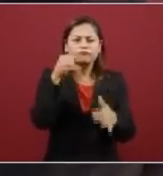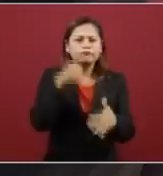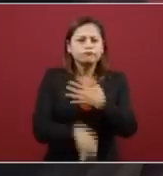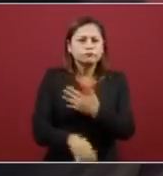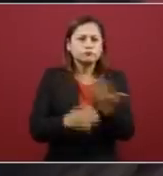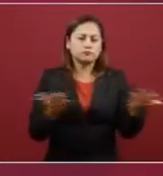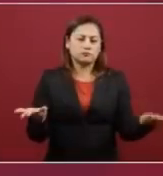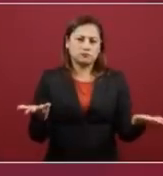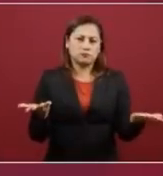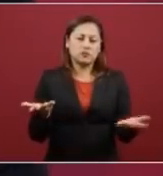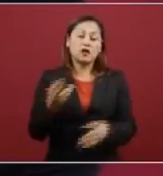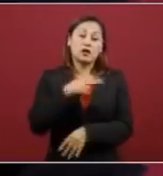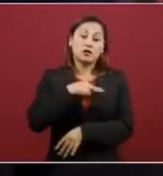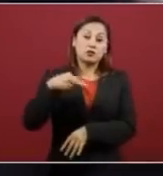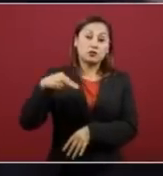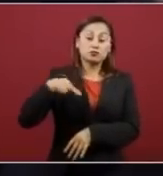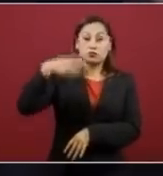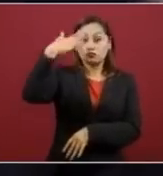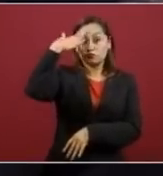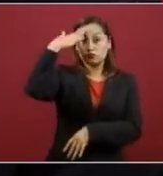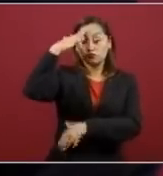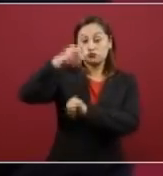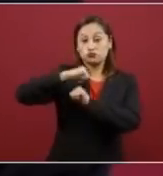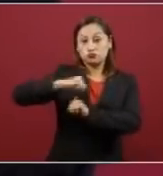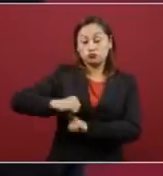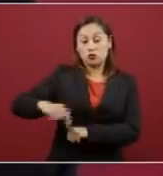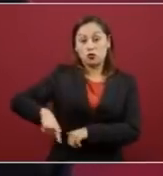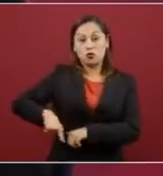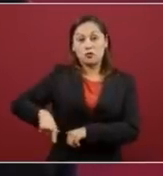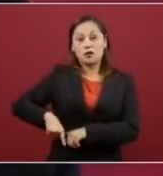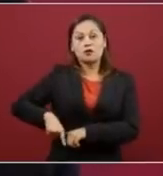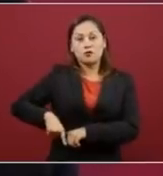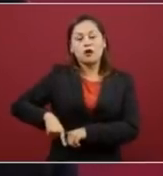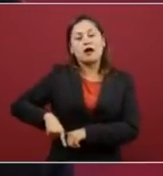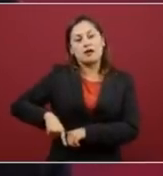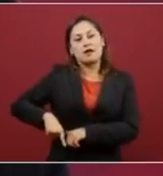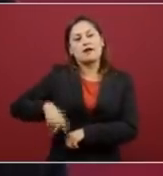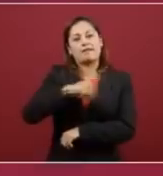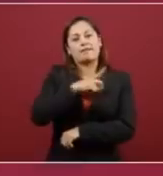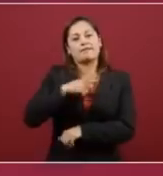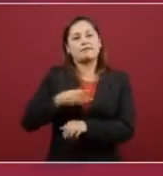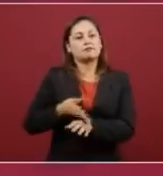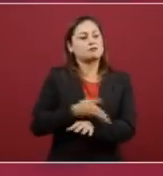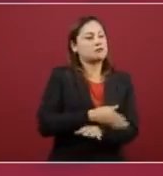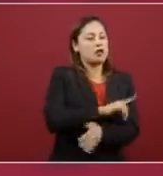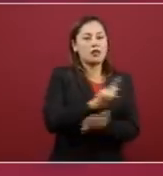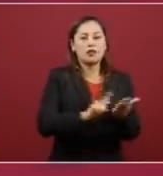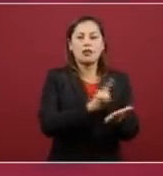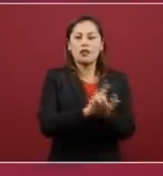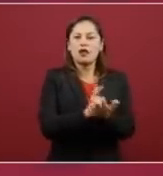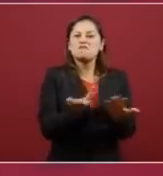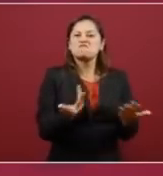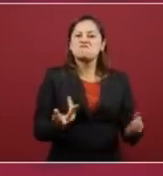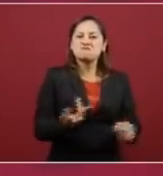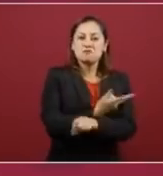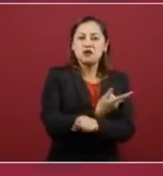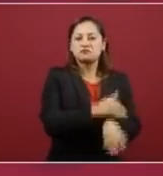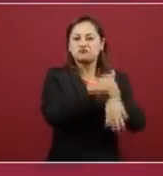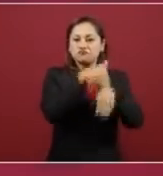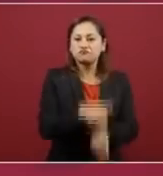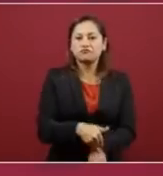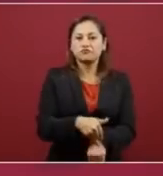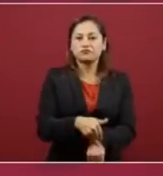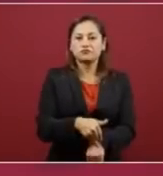como autoridad puedes ver que procede de legalmente pero no dar carpetas